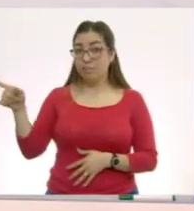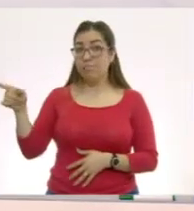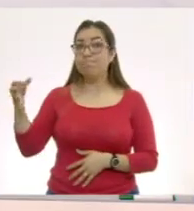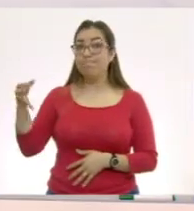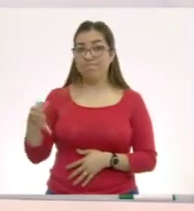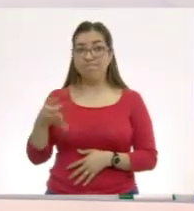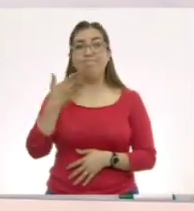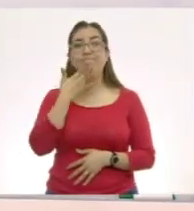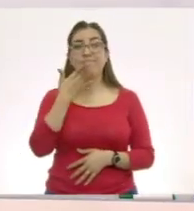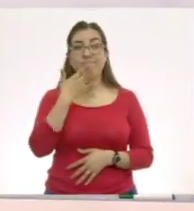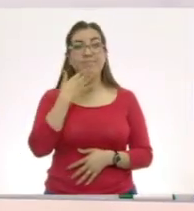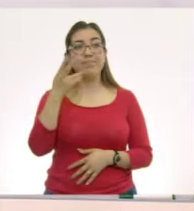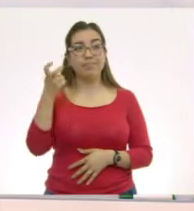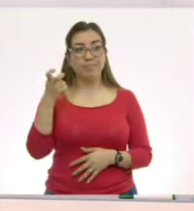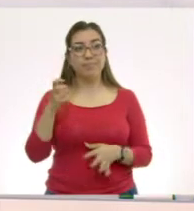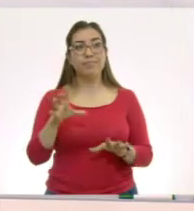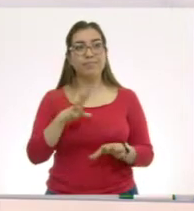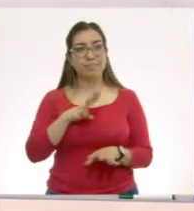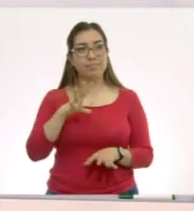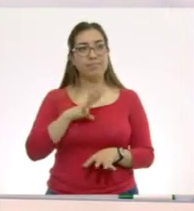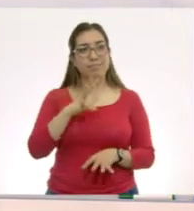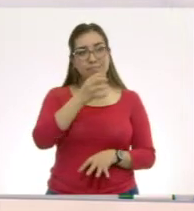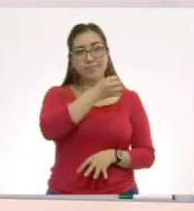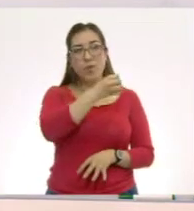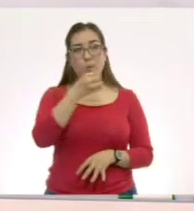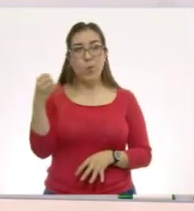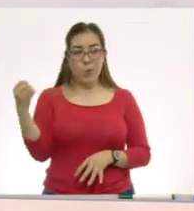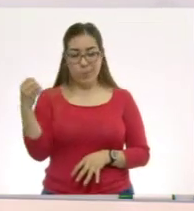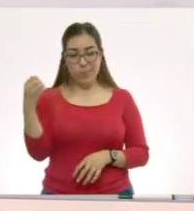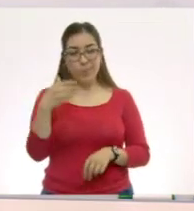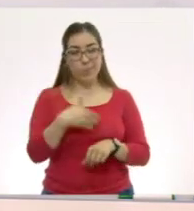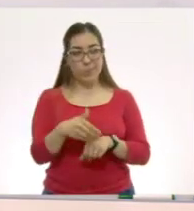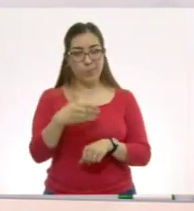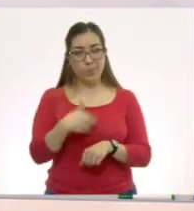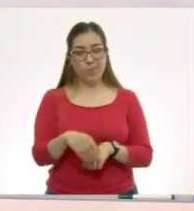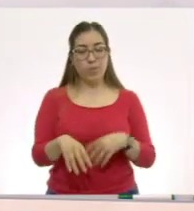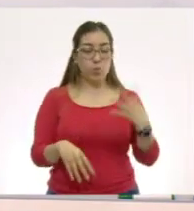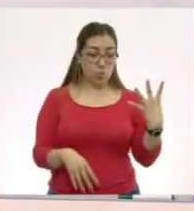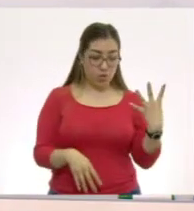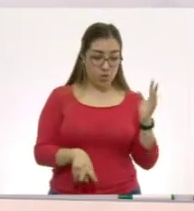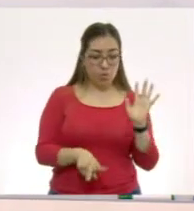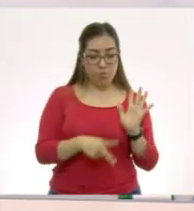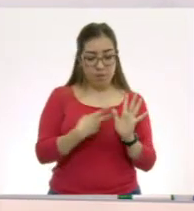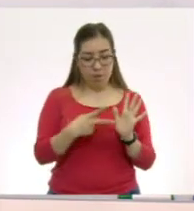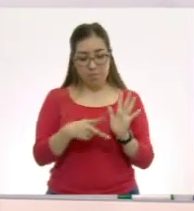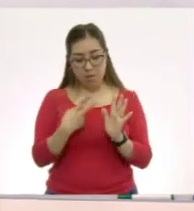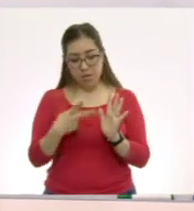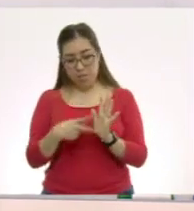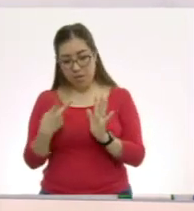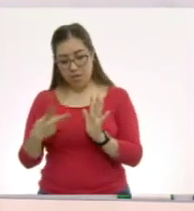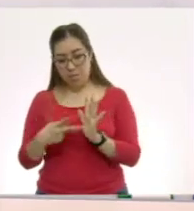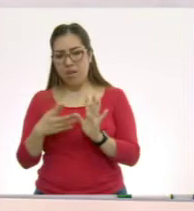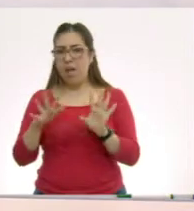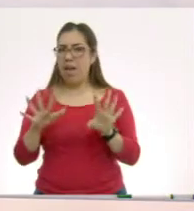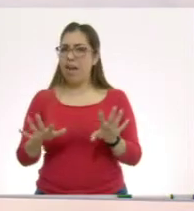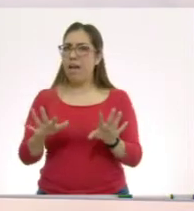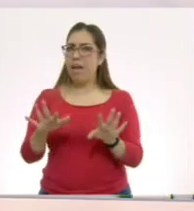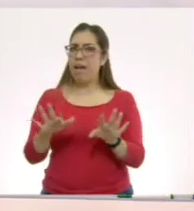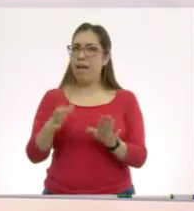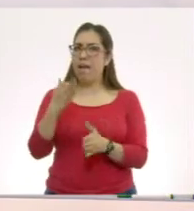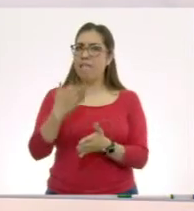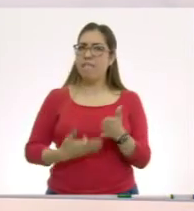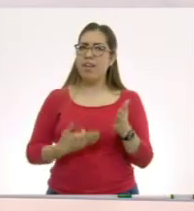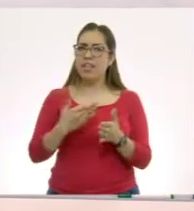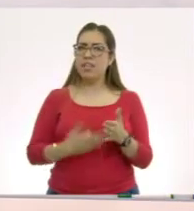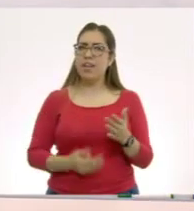construimos una secuencia de 4. Ah, pero nos falta